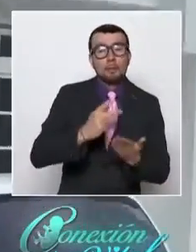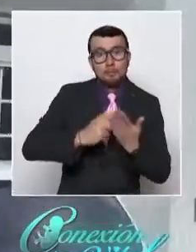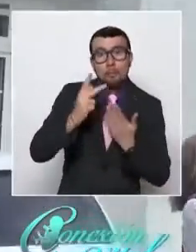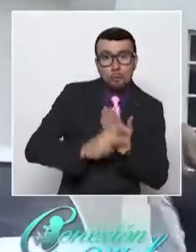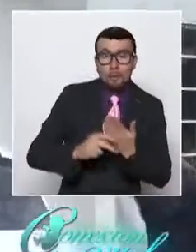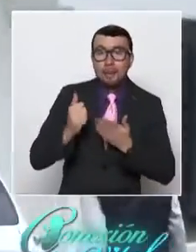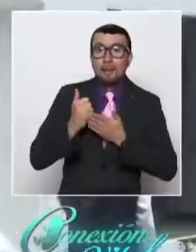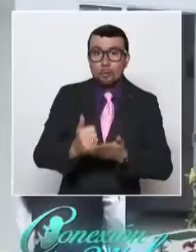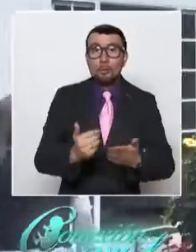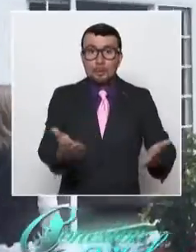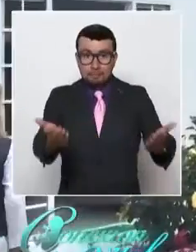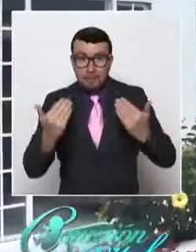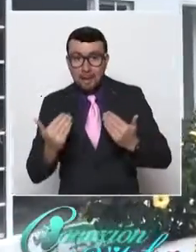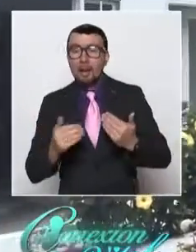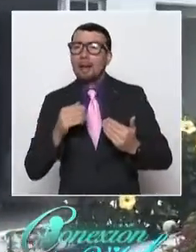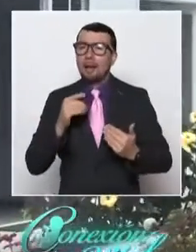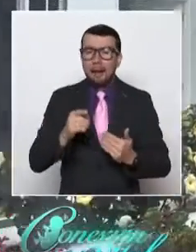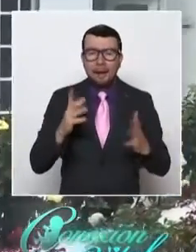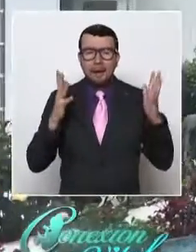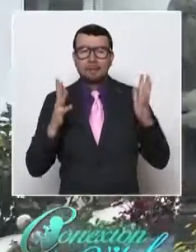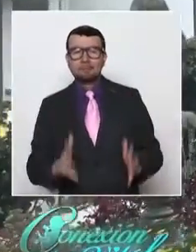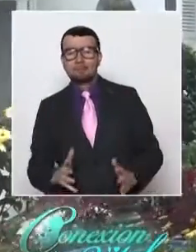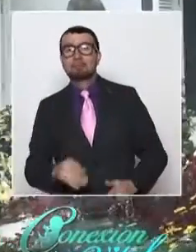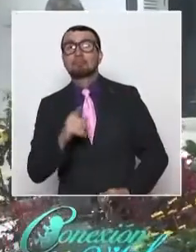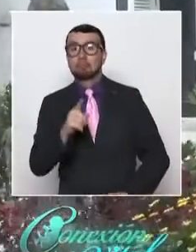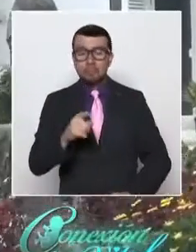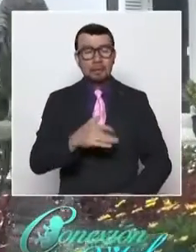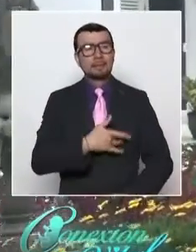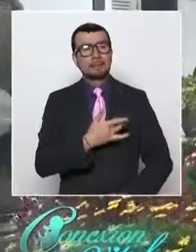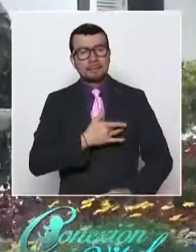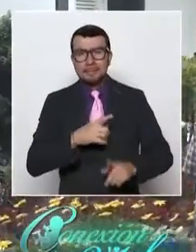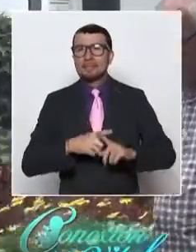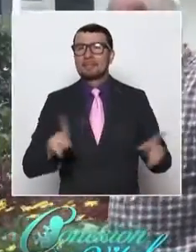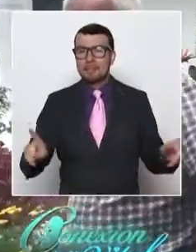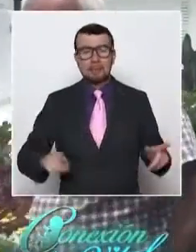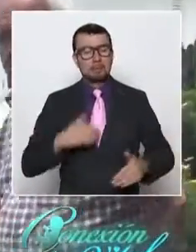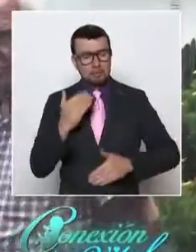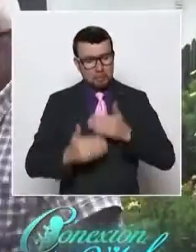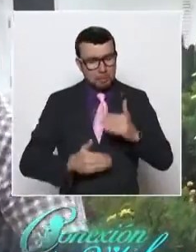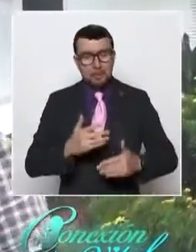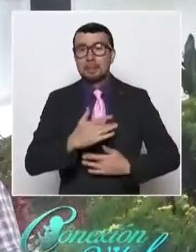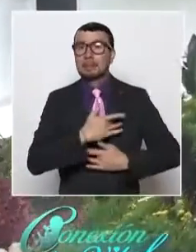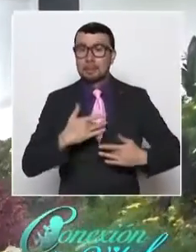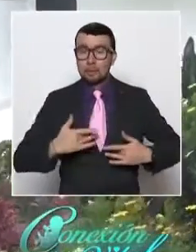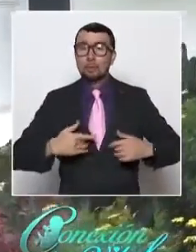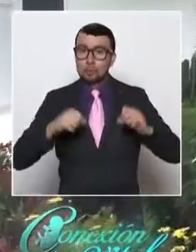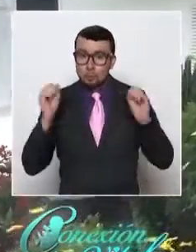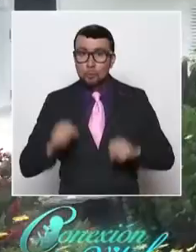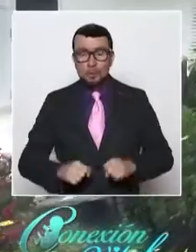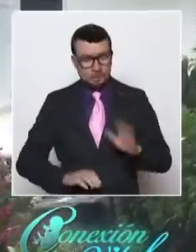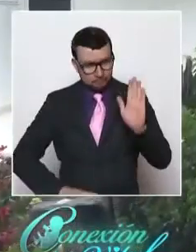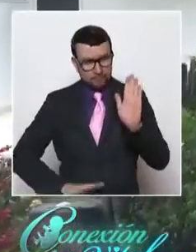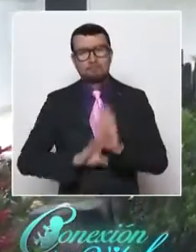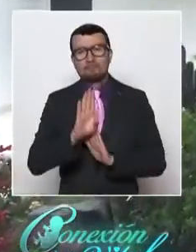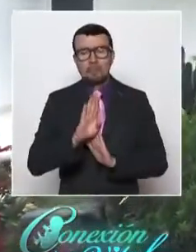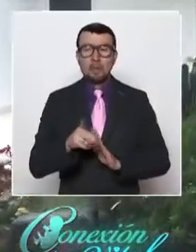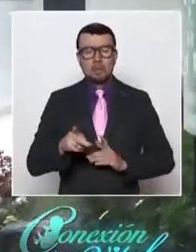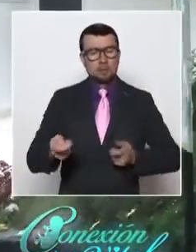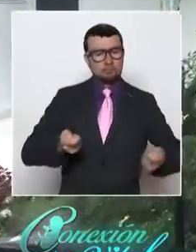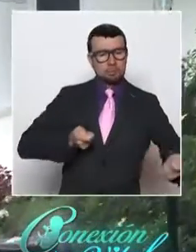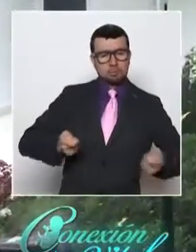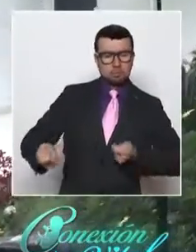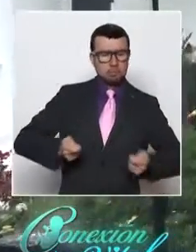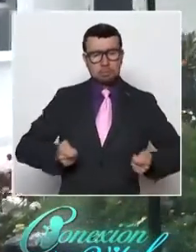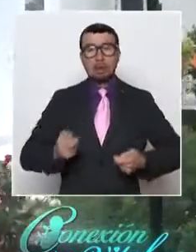se den la oportunidad de tener un concepto diferente del proceso de la salud y del manejo y del diagnóstico de la